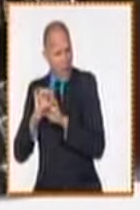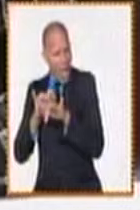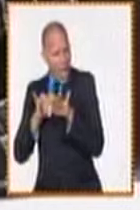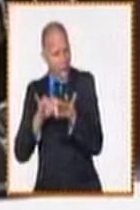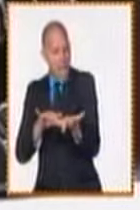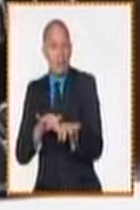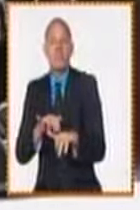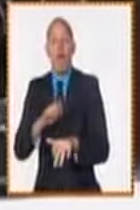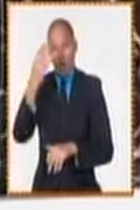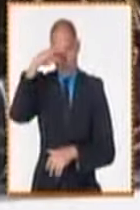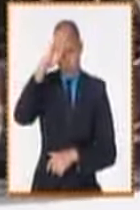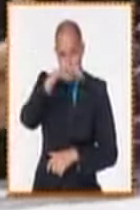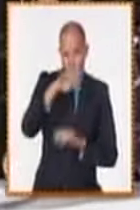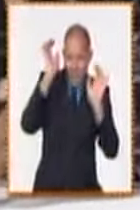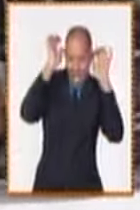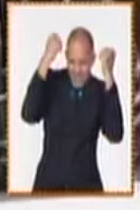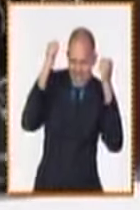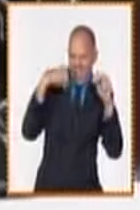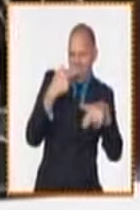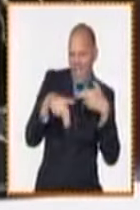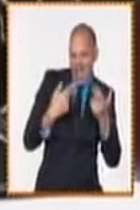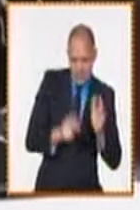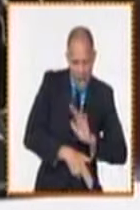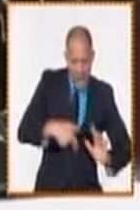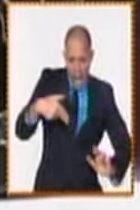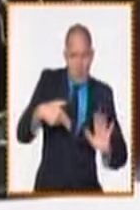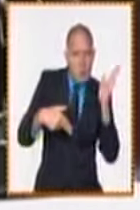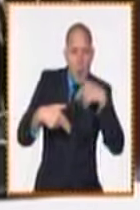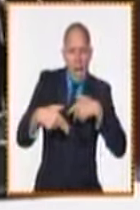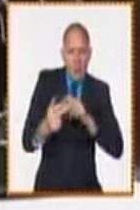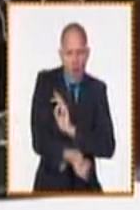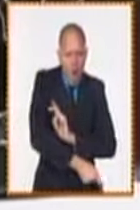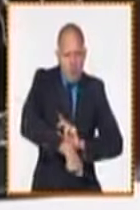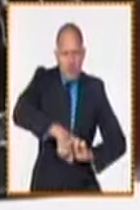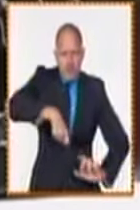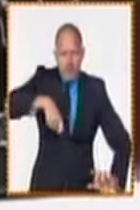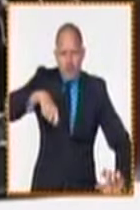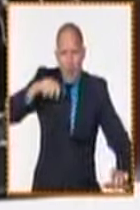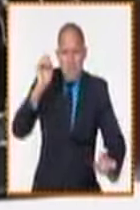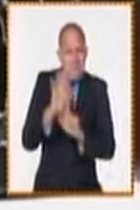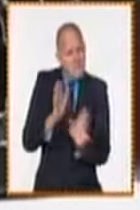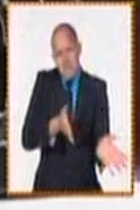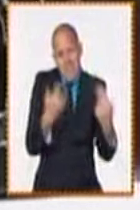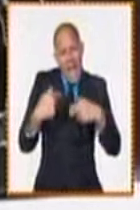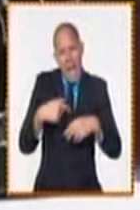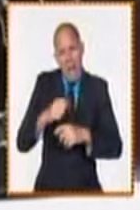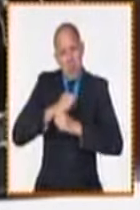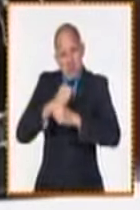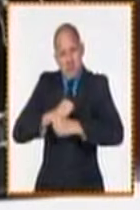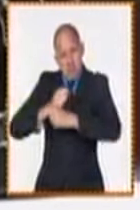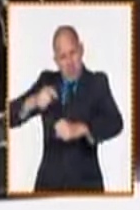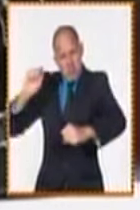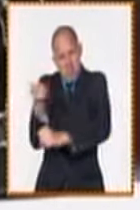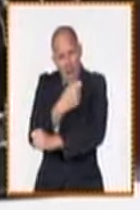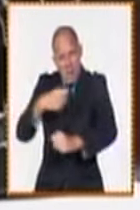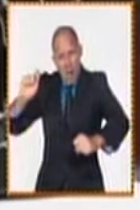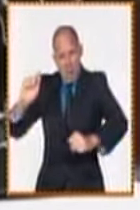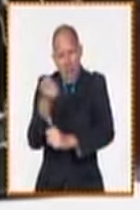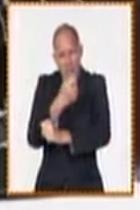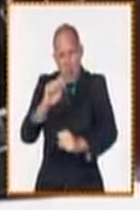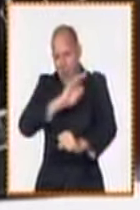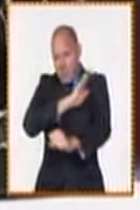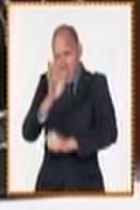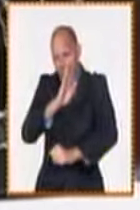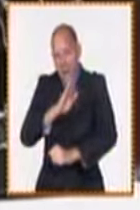machete. Y bueno, hay un episodio que ilustra esto de manera tremenda, que es el enfrentamiento entre